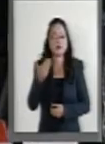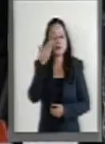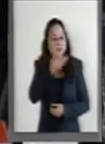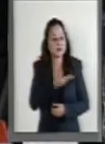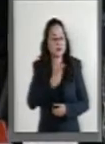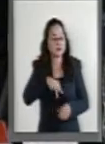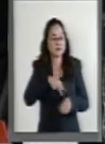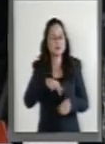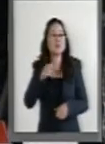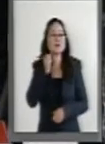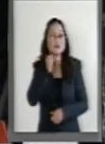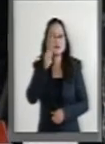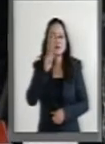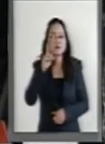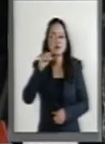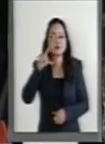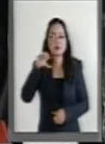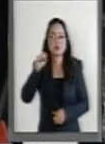Diana, tiene el uso de la palabra.